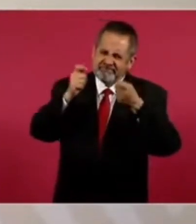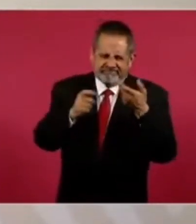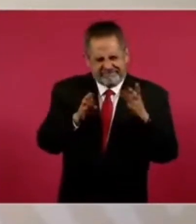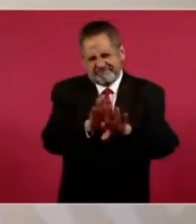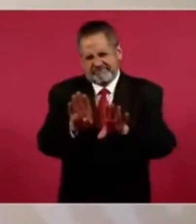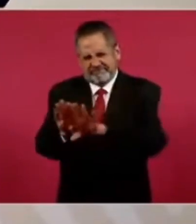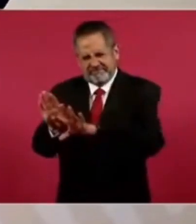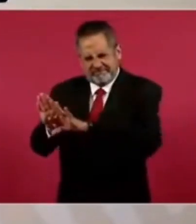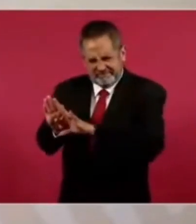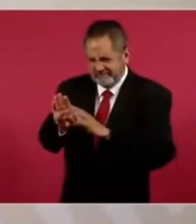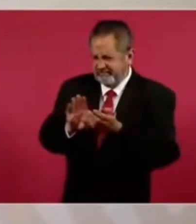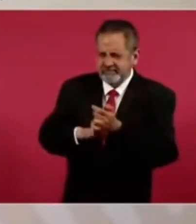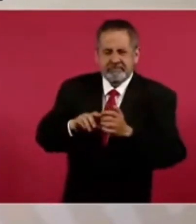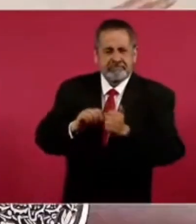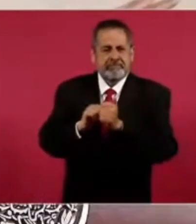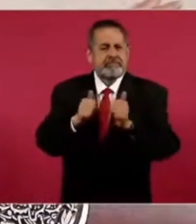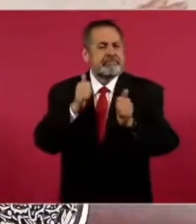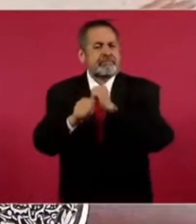cerremos la carretera,